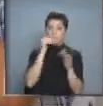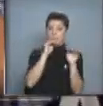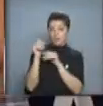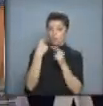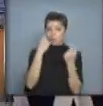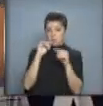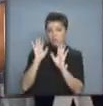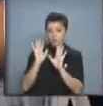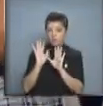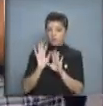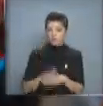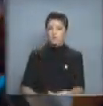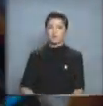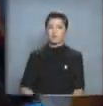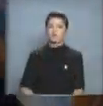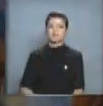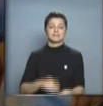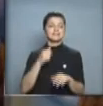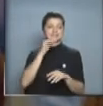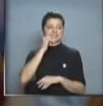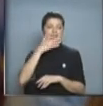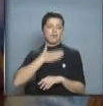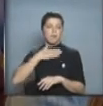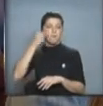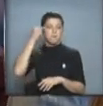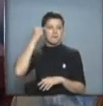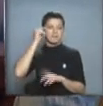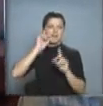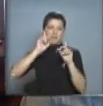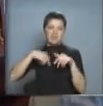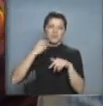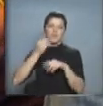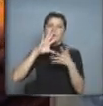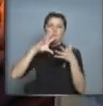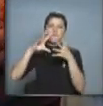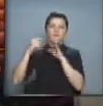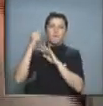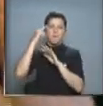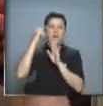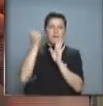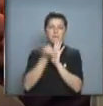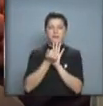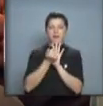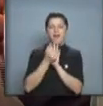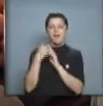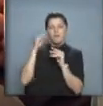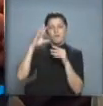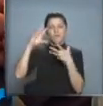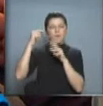señorita? Sí, yo pienso que es como un acto simbólico y como un